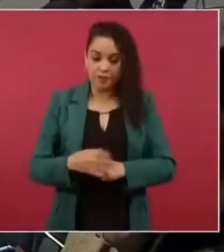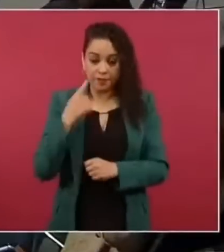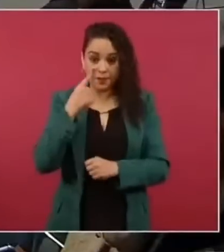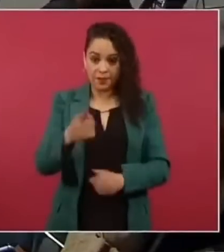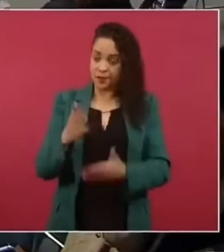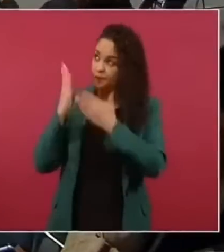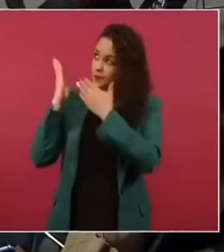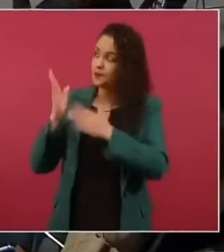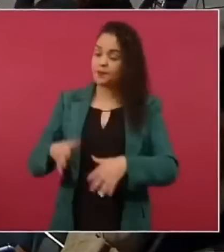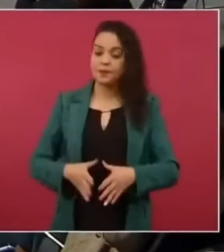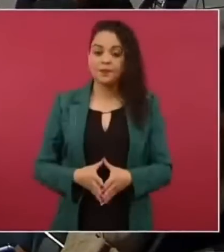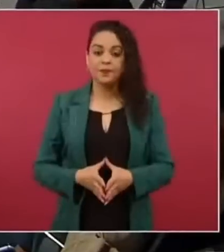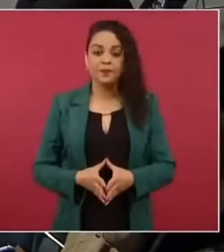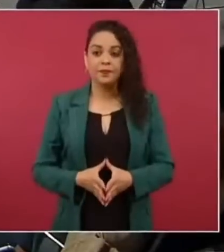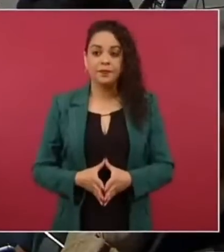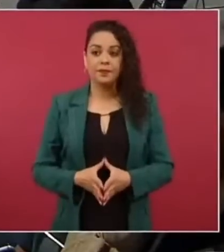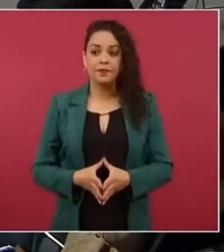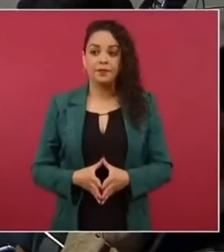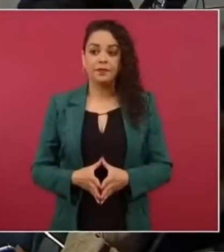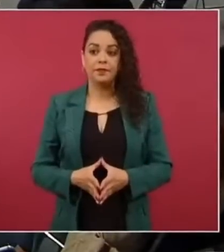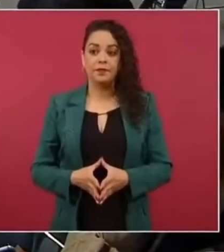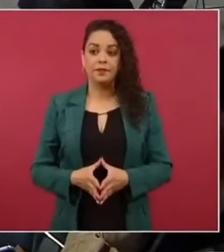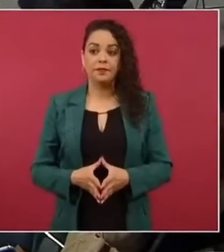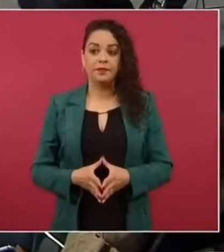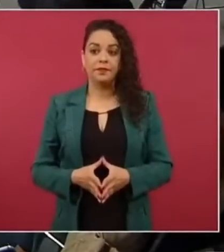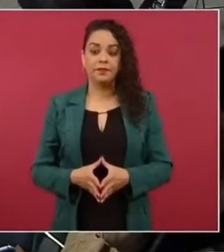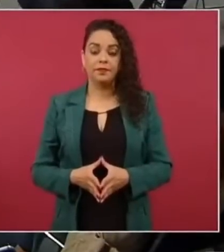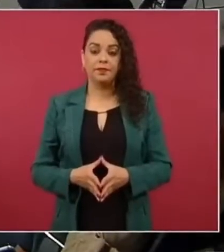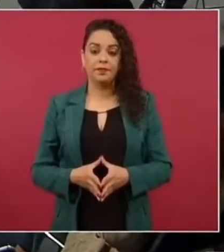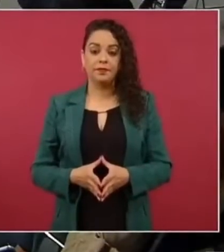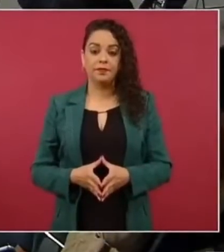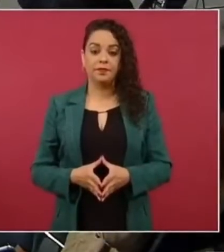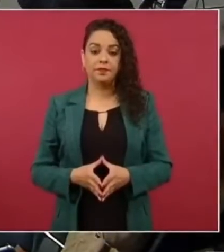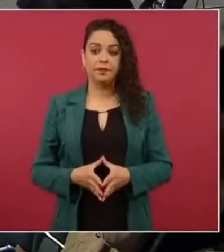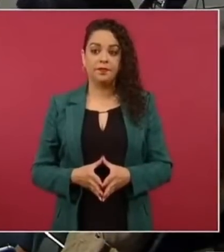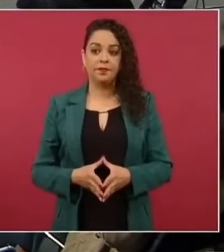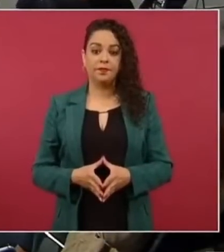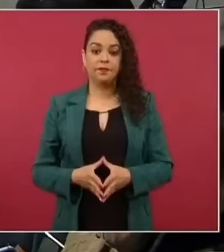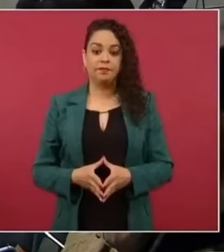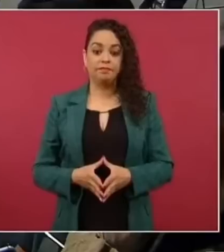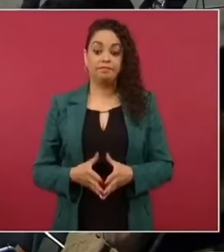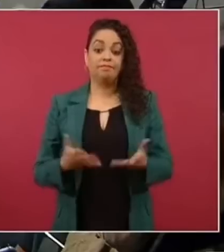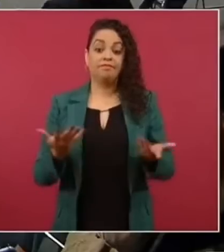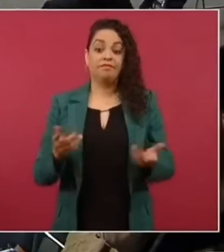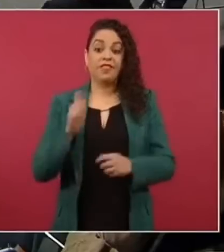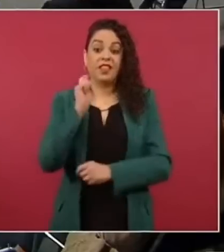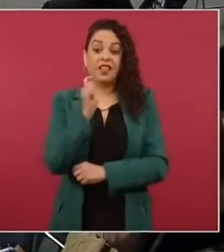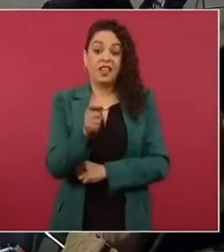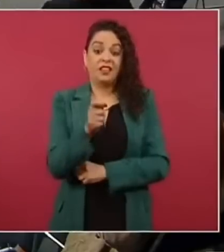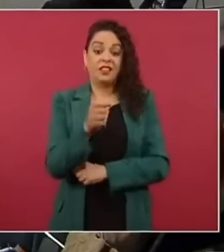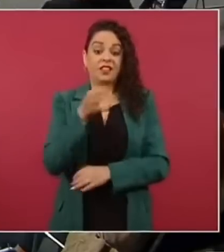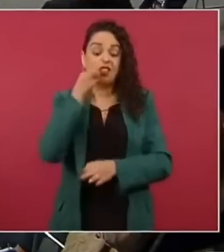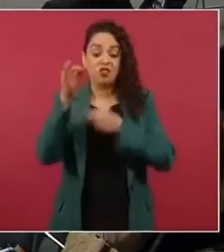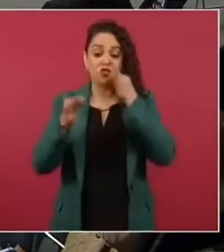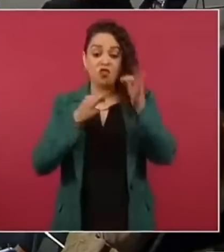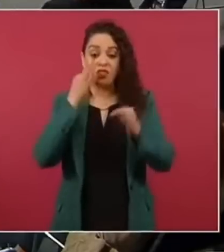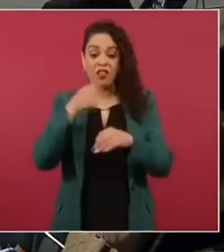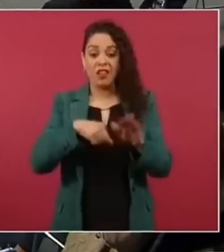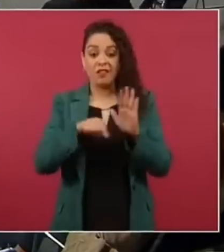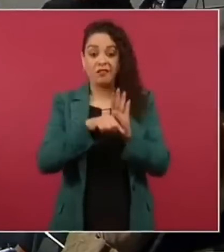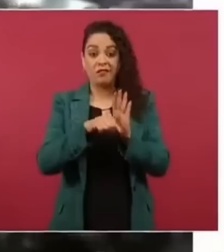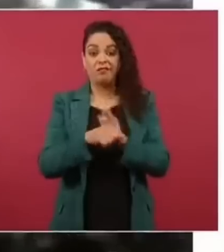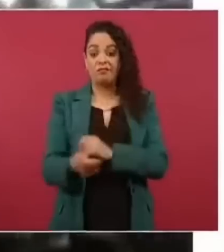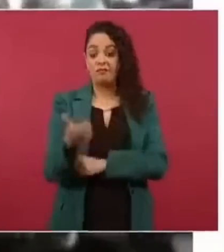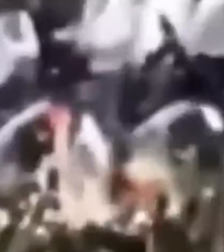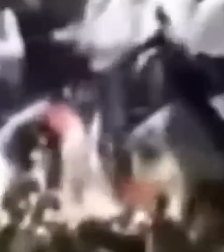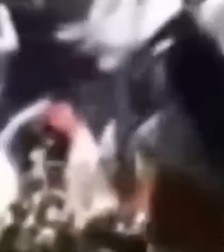comenta. A ver si está. Por el otro lado, pues la mala noticia, cuentas con un presupuesto